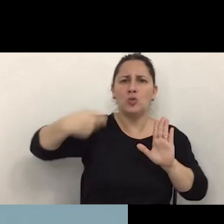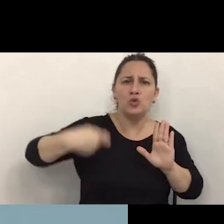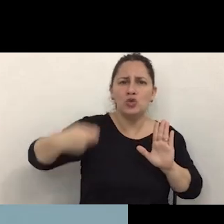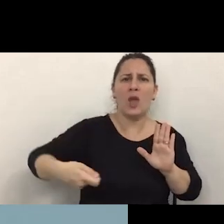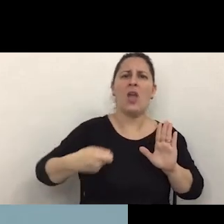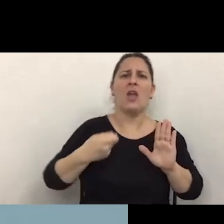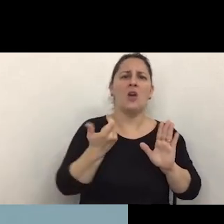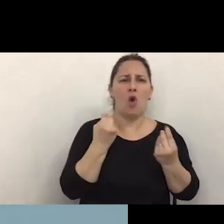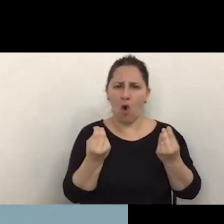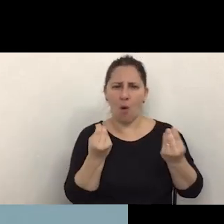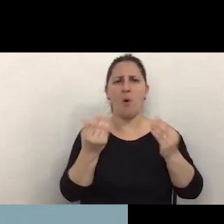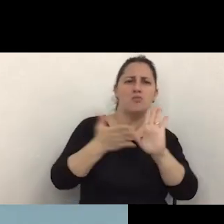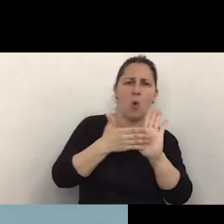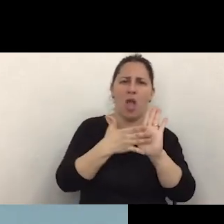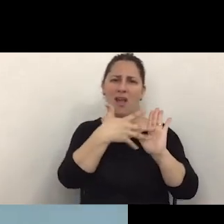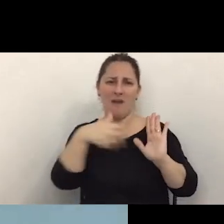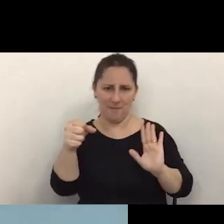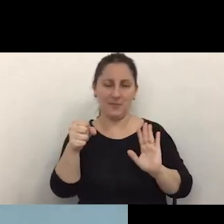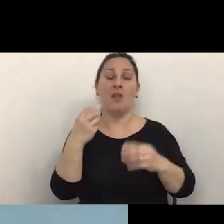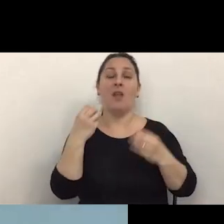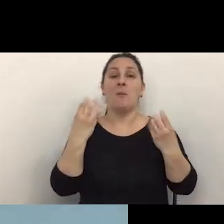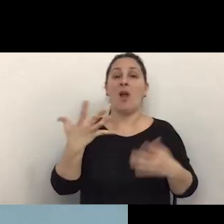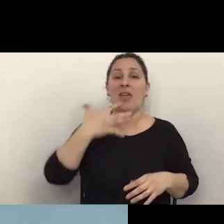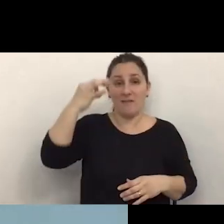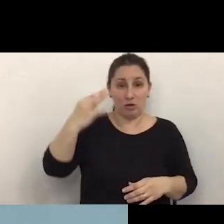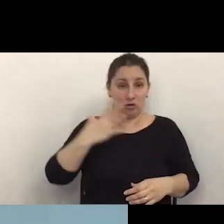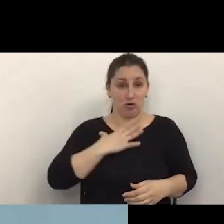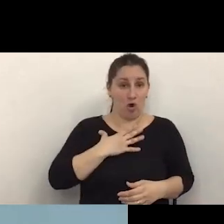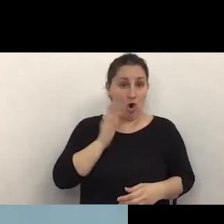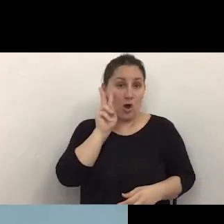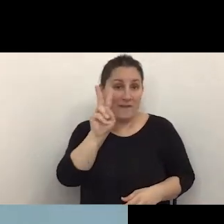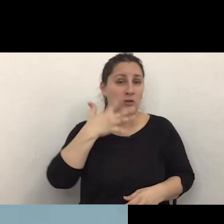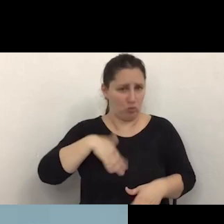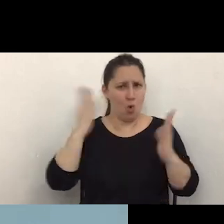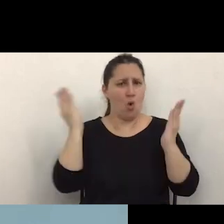la prueba. Porque la verdad es que en mi interpretación, y he estudiado